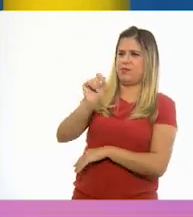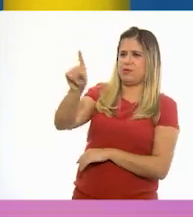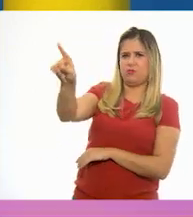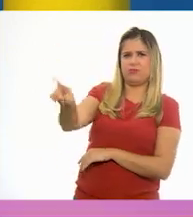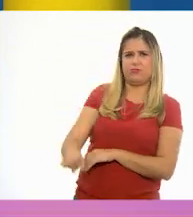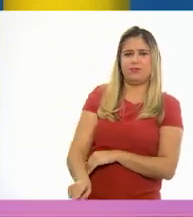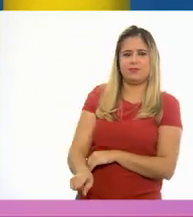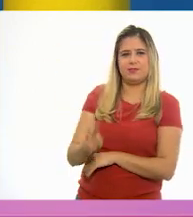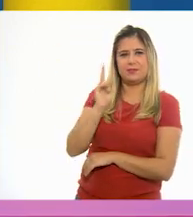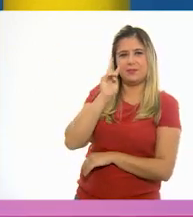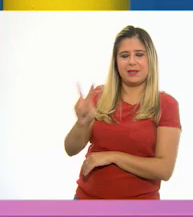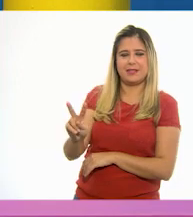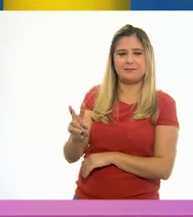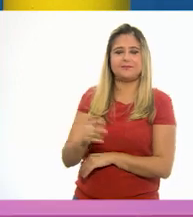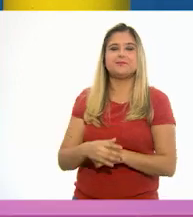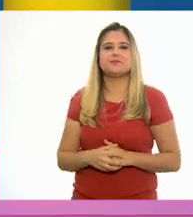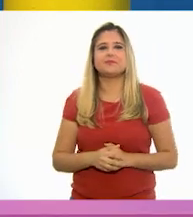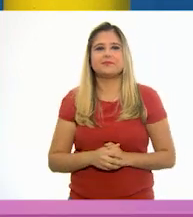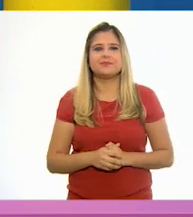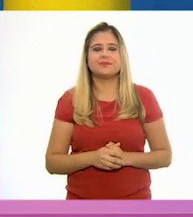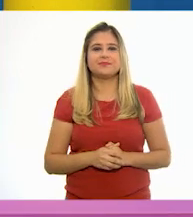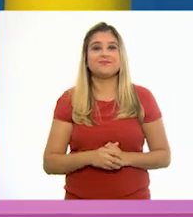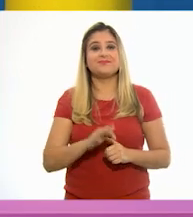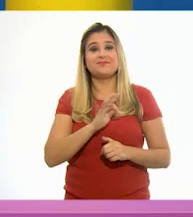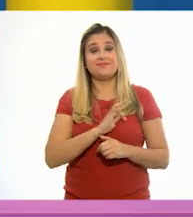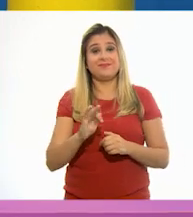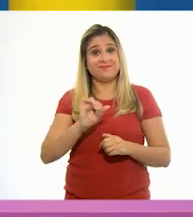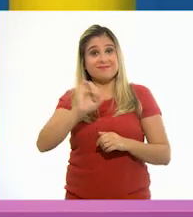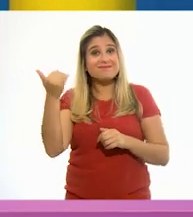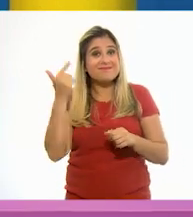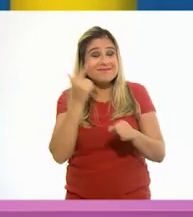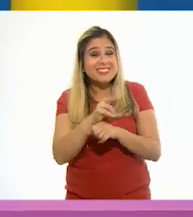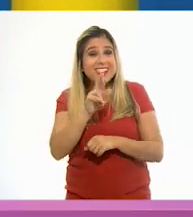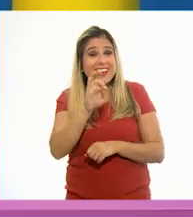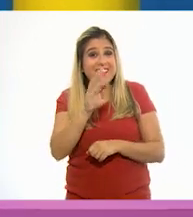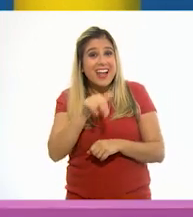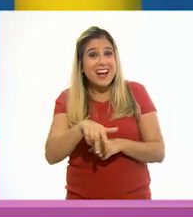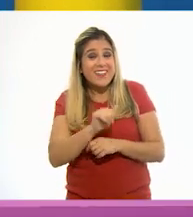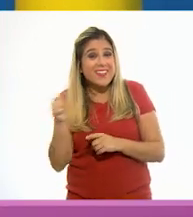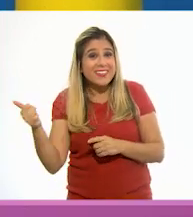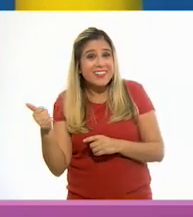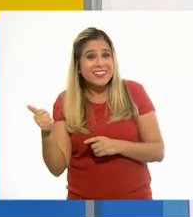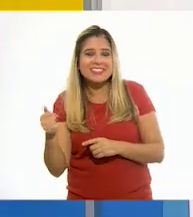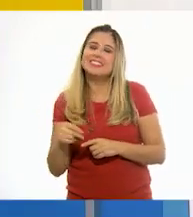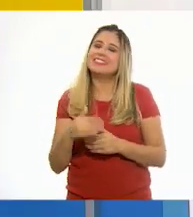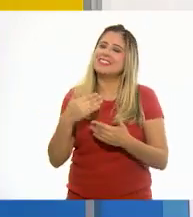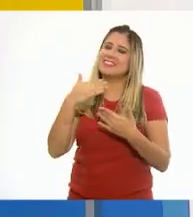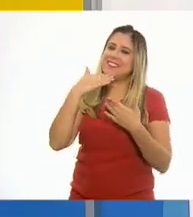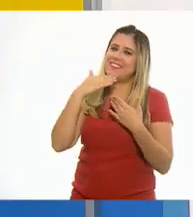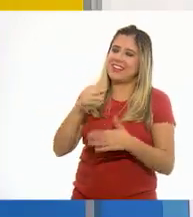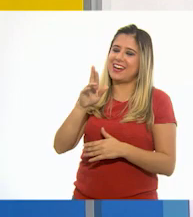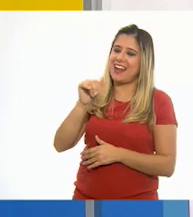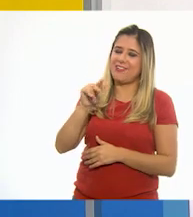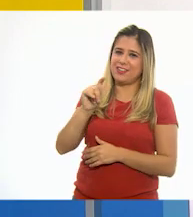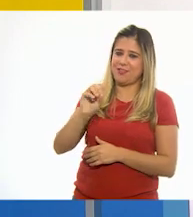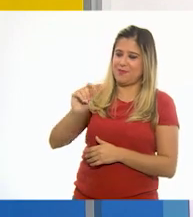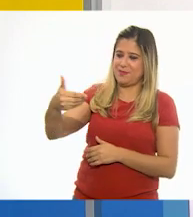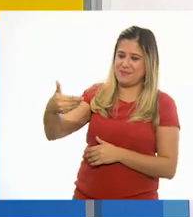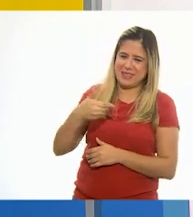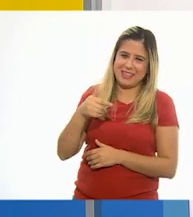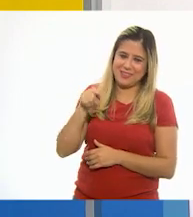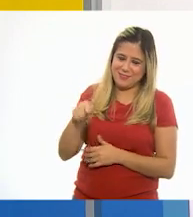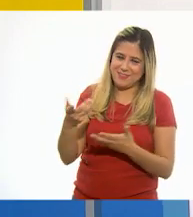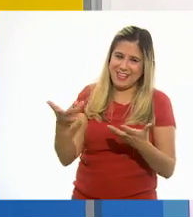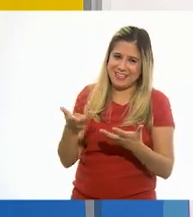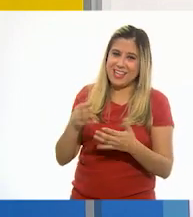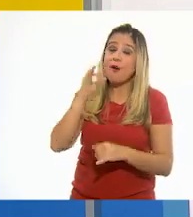apariencia. Uh-huh. ¿Sí? Sí. Ay, ¿podemos adivinar otro refrán, por favor, por favor? Está bien, Raulito, solo porque tú no lo pides. Vamos a ver